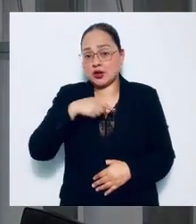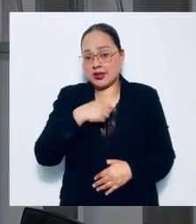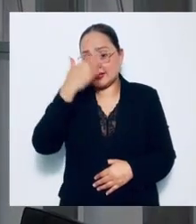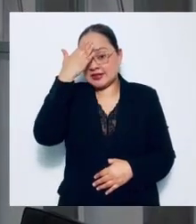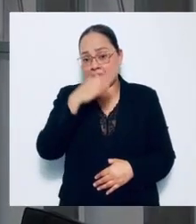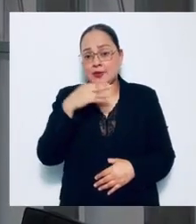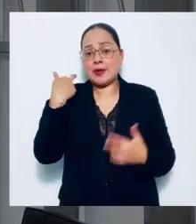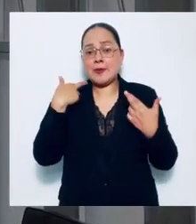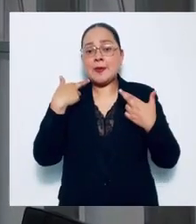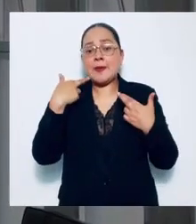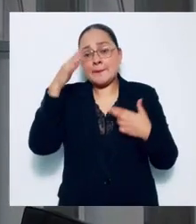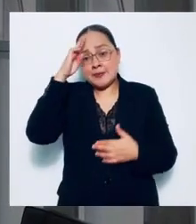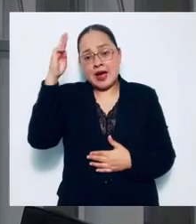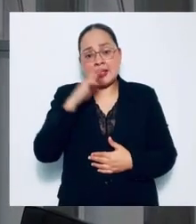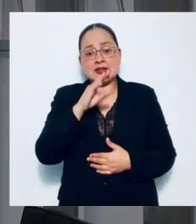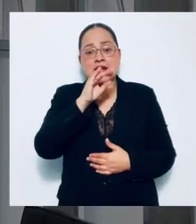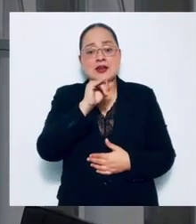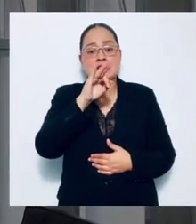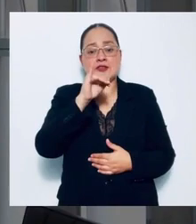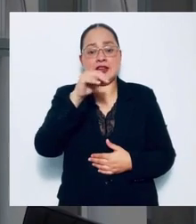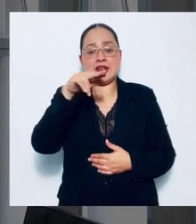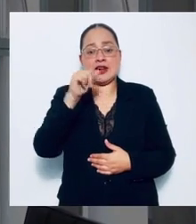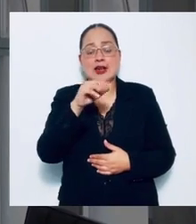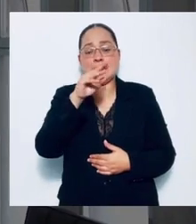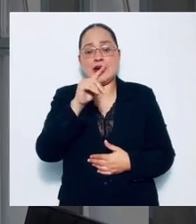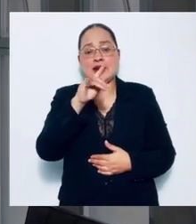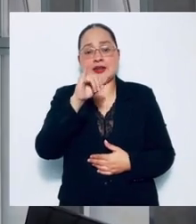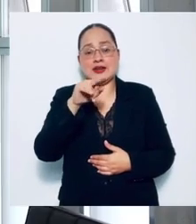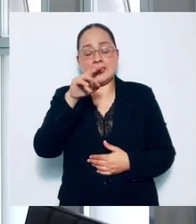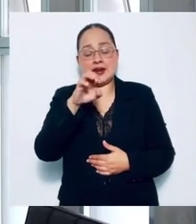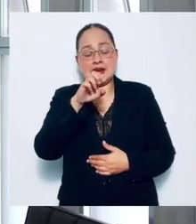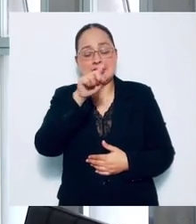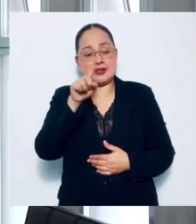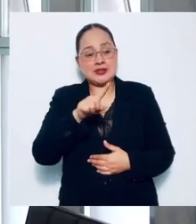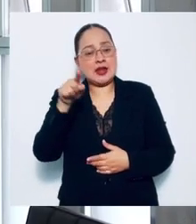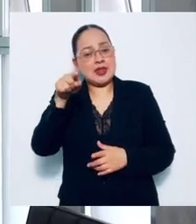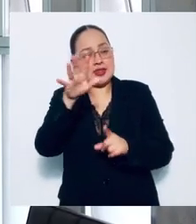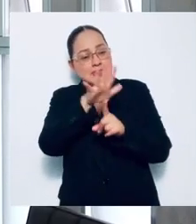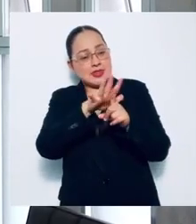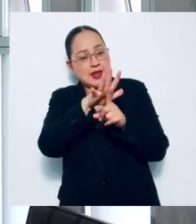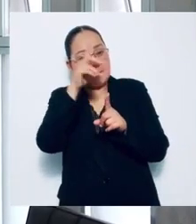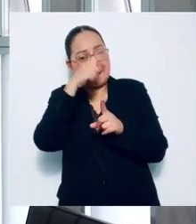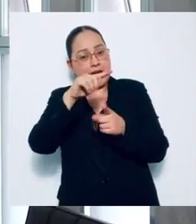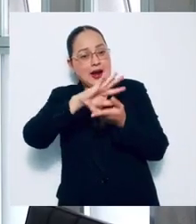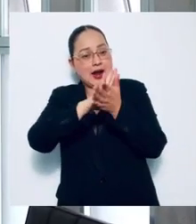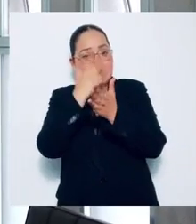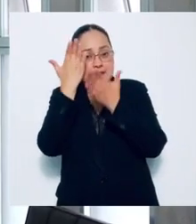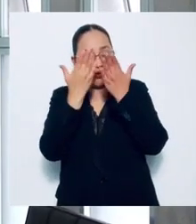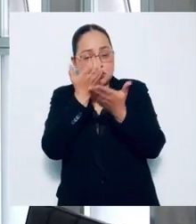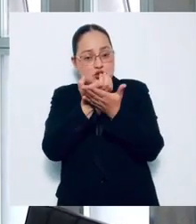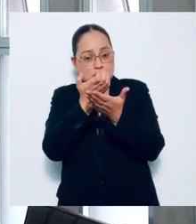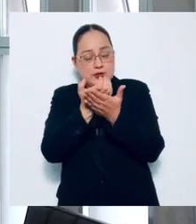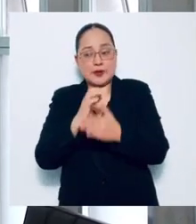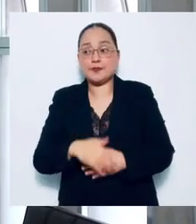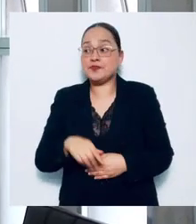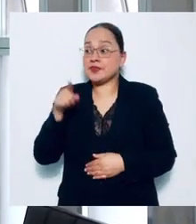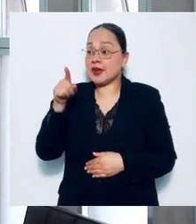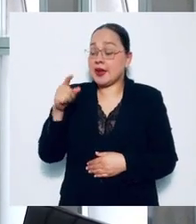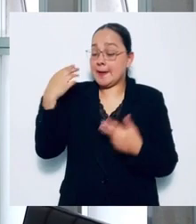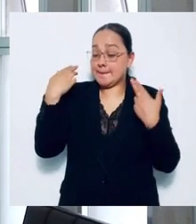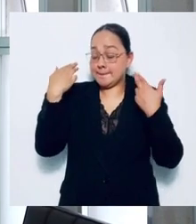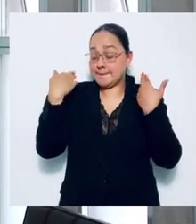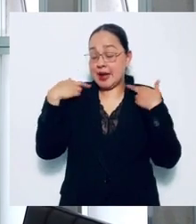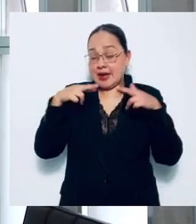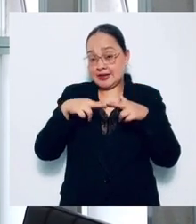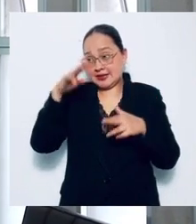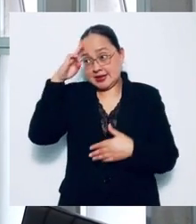que la maestra Ifigenia Martínez te inspiró a ser economista. ¿Cómo fue? La maestra Ifigenia Martínez es una de las